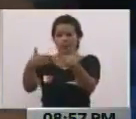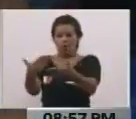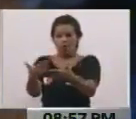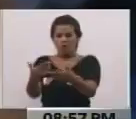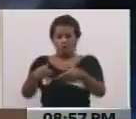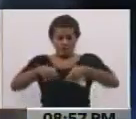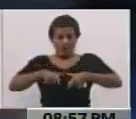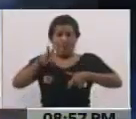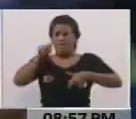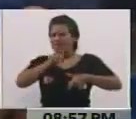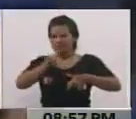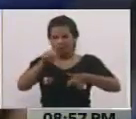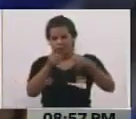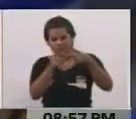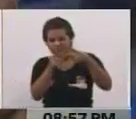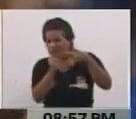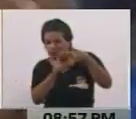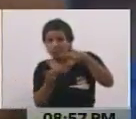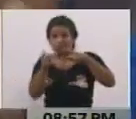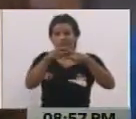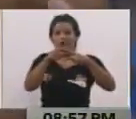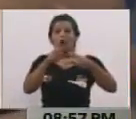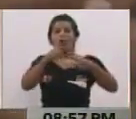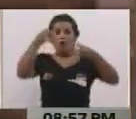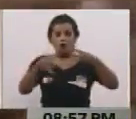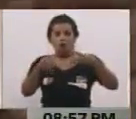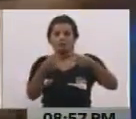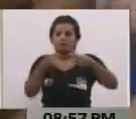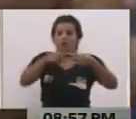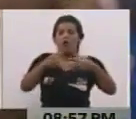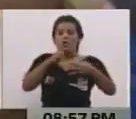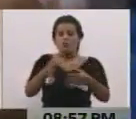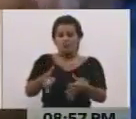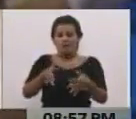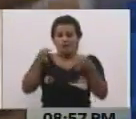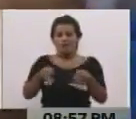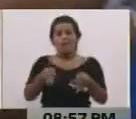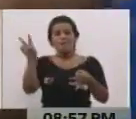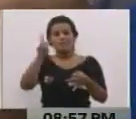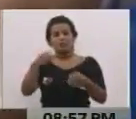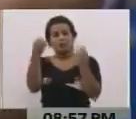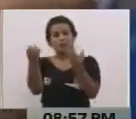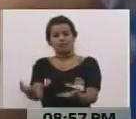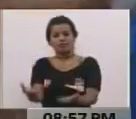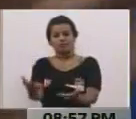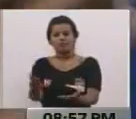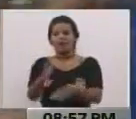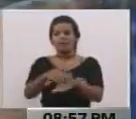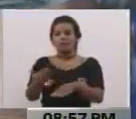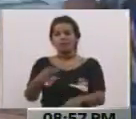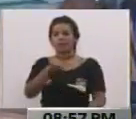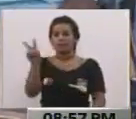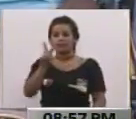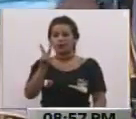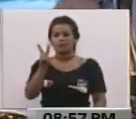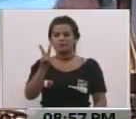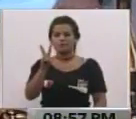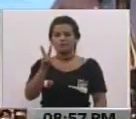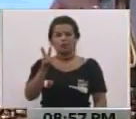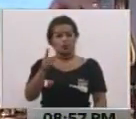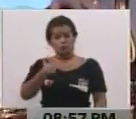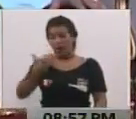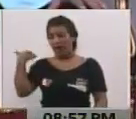medalla de plata, sino una medalla de oro para Venezuela, que se lo merece, pues, que, claro, que desde que comencé en el